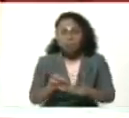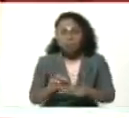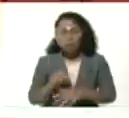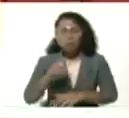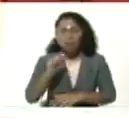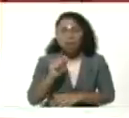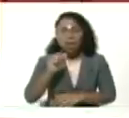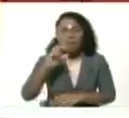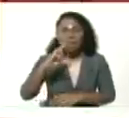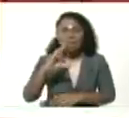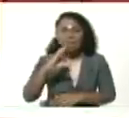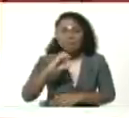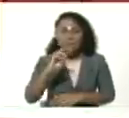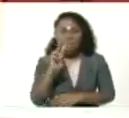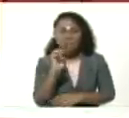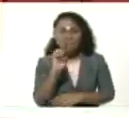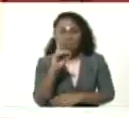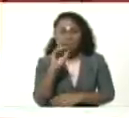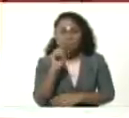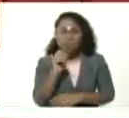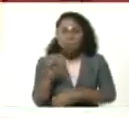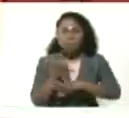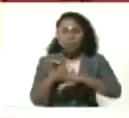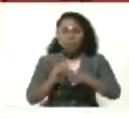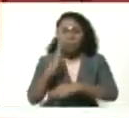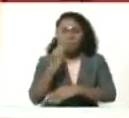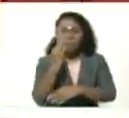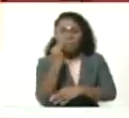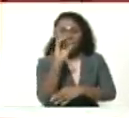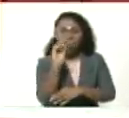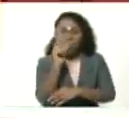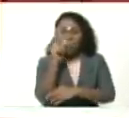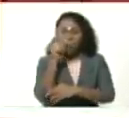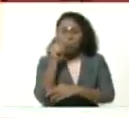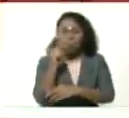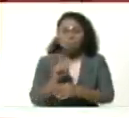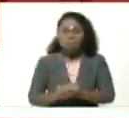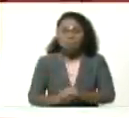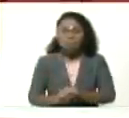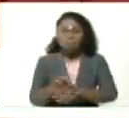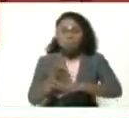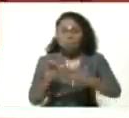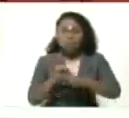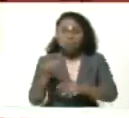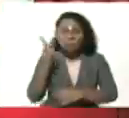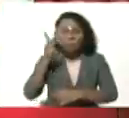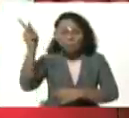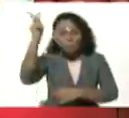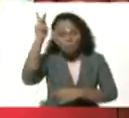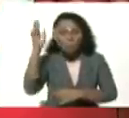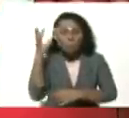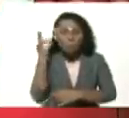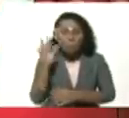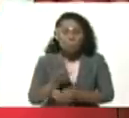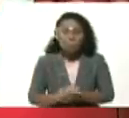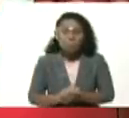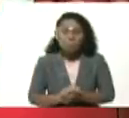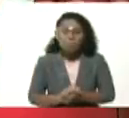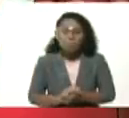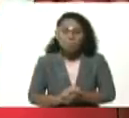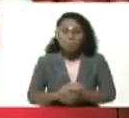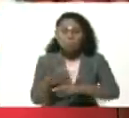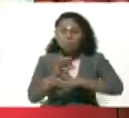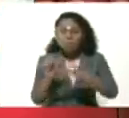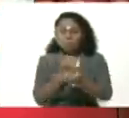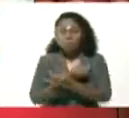José Oliveros. Municipio Brión, Johan Ponce. Municipio Guaycaipuro, Farid Fraija. Municipio